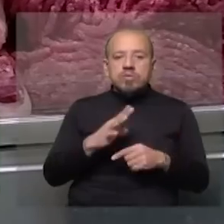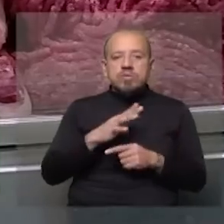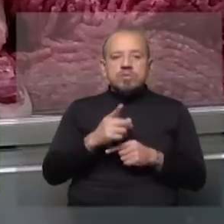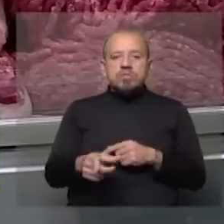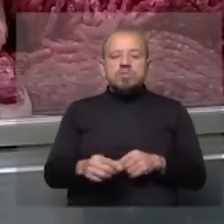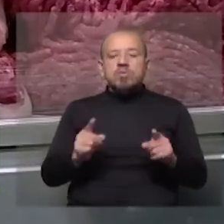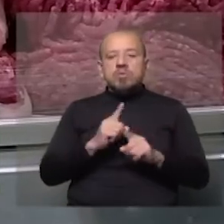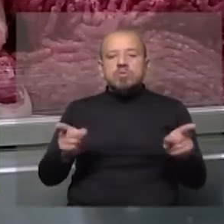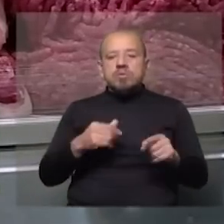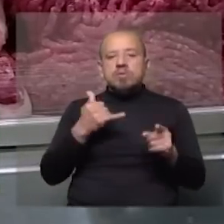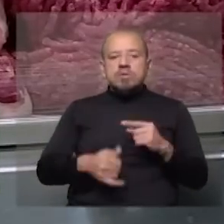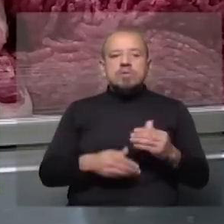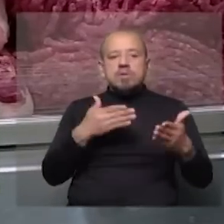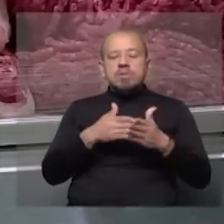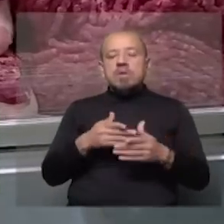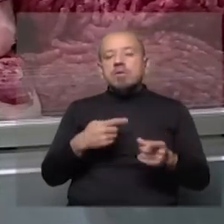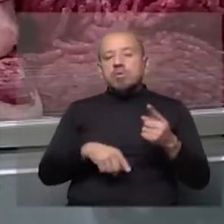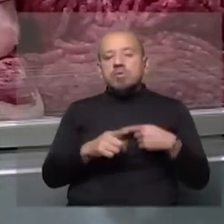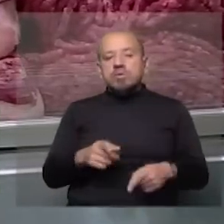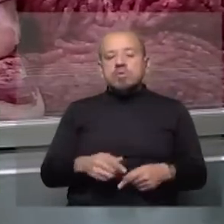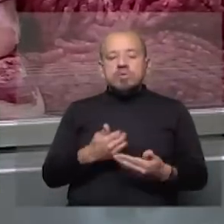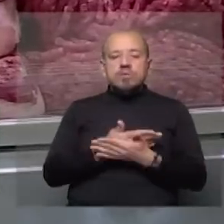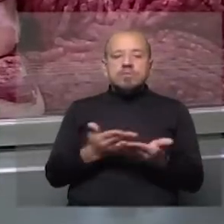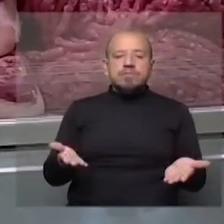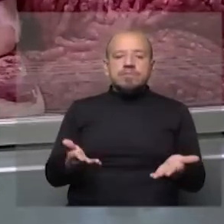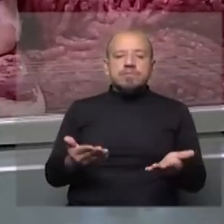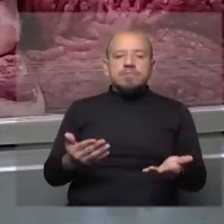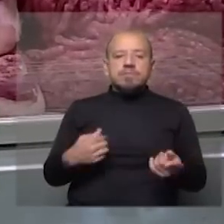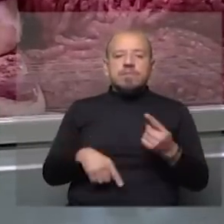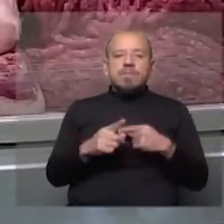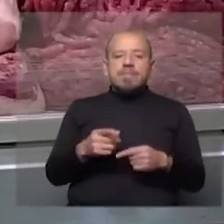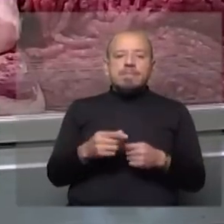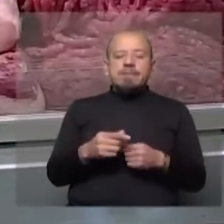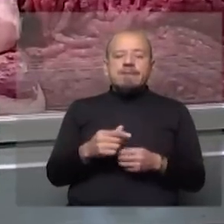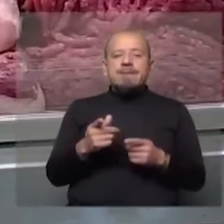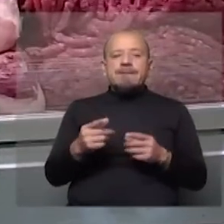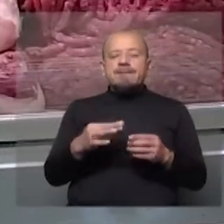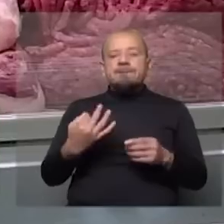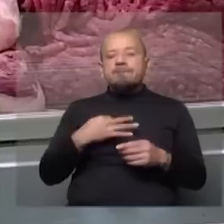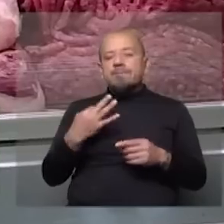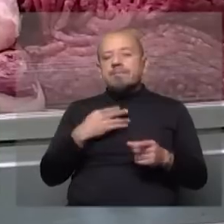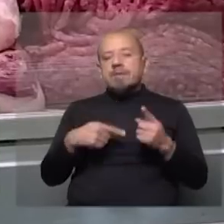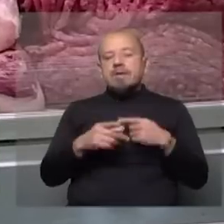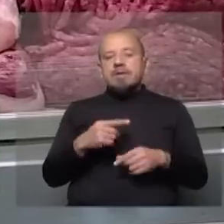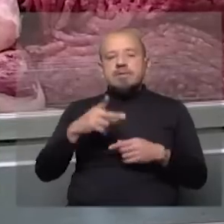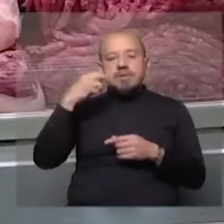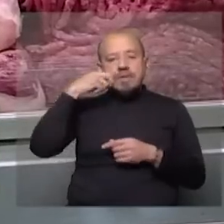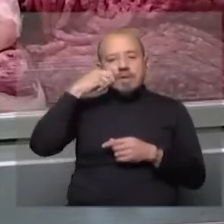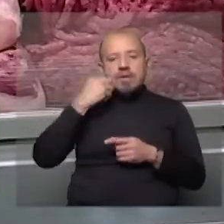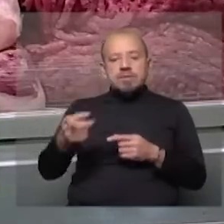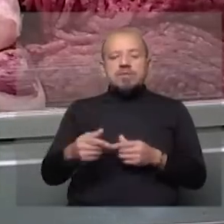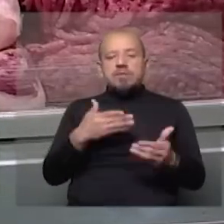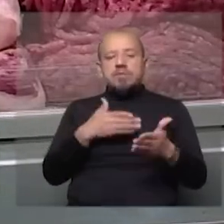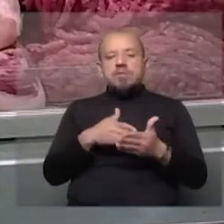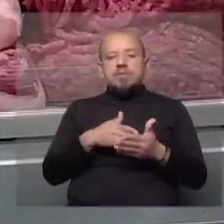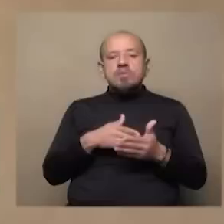cuando no se cuenta con valores límite por otro lado la publicación destaca la reiterada presencia año a año de muestras de carne vacuna que exceden los límites